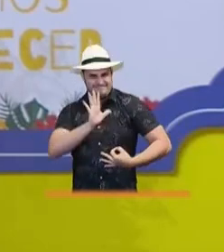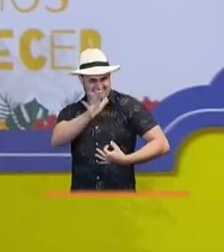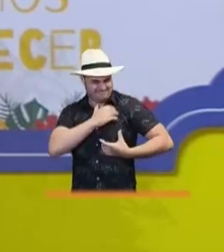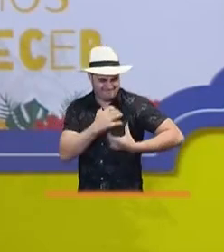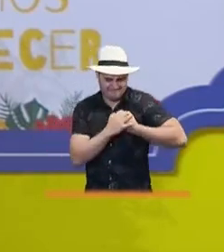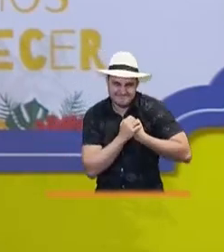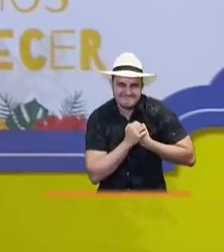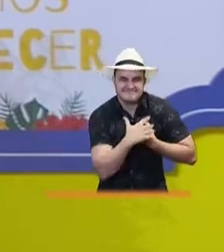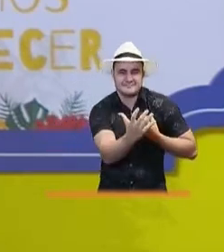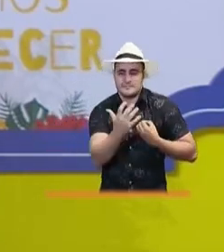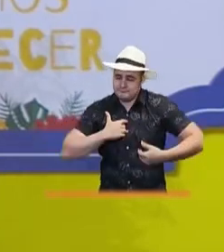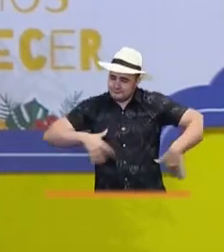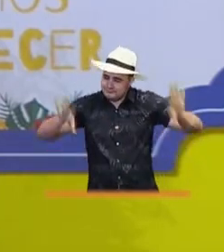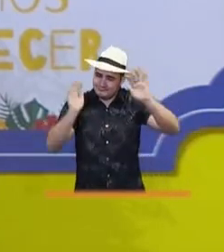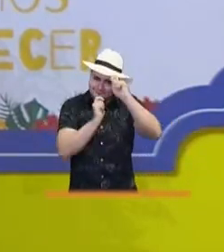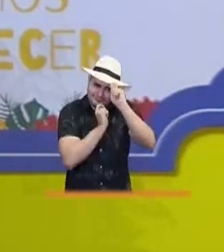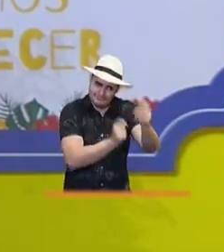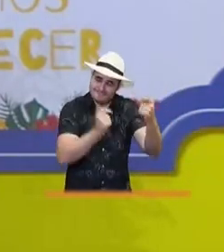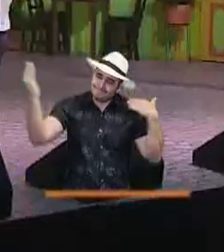corazón respeto a los